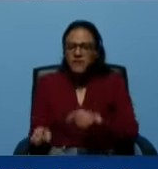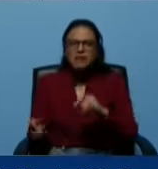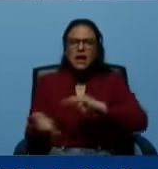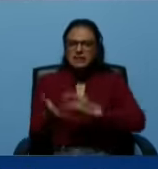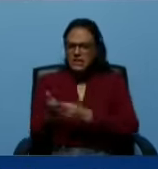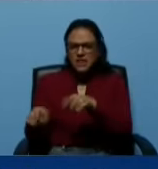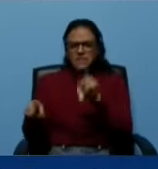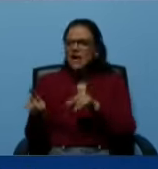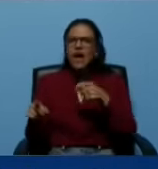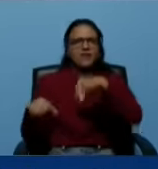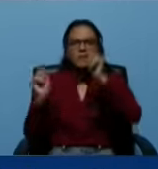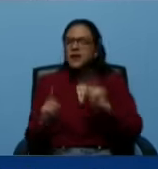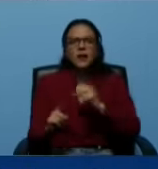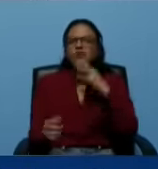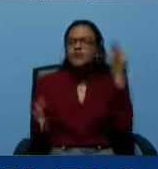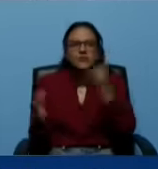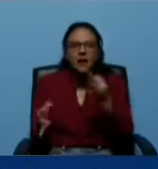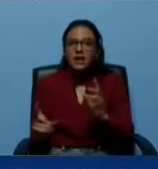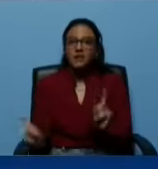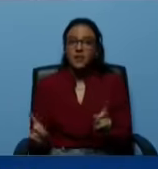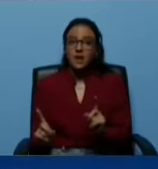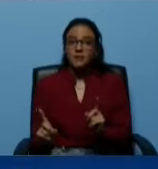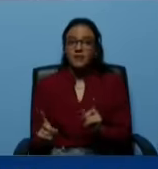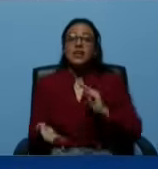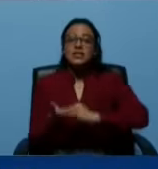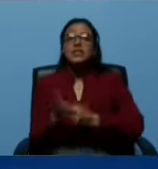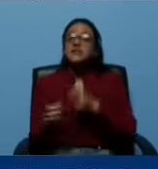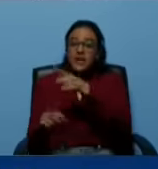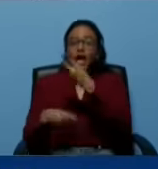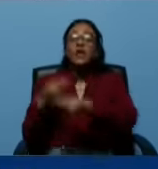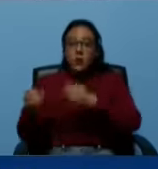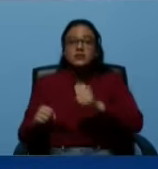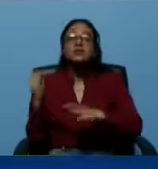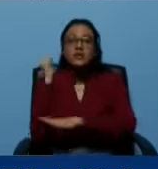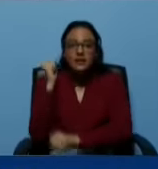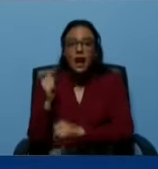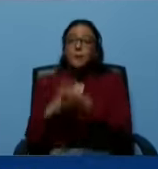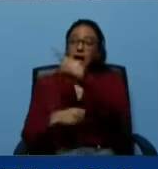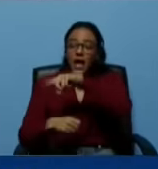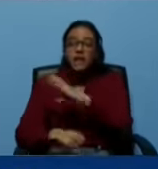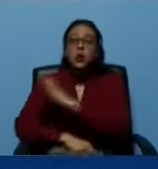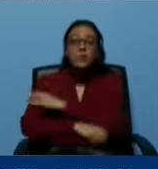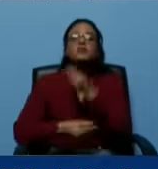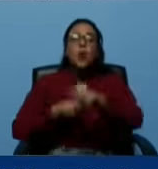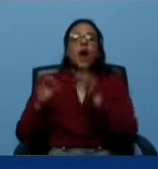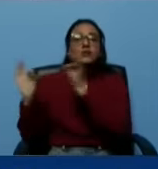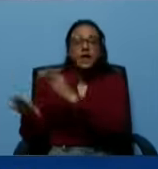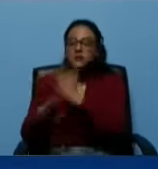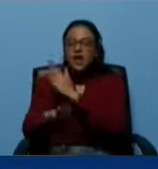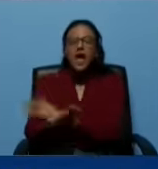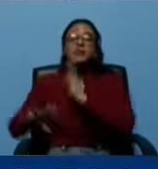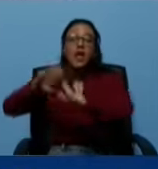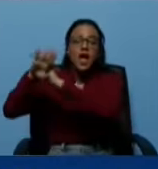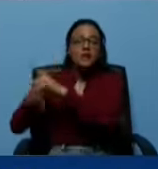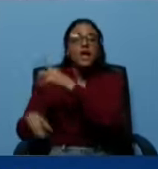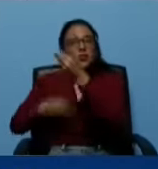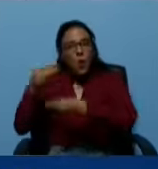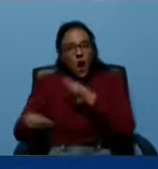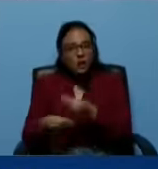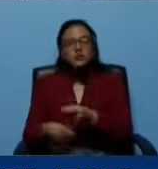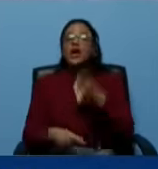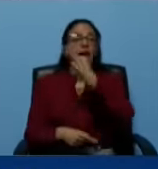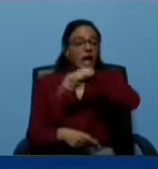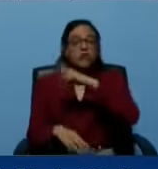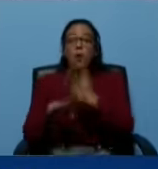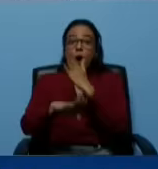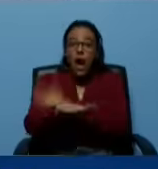las que tienen. Es parte de un fraude. Ahora, eso lo cantó la oposición desde un principio. La oposición dijo que ellos no iban a